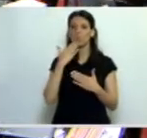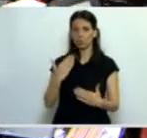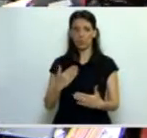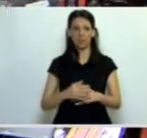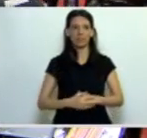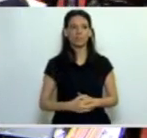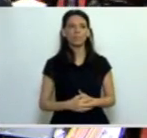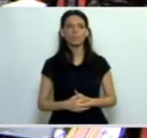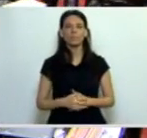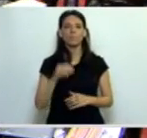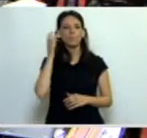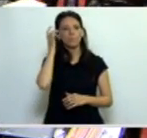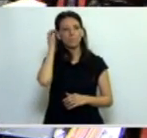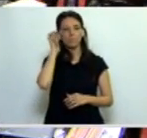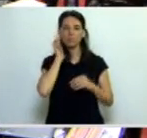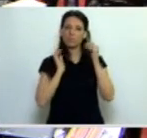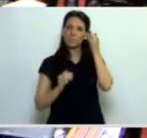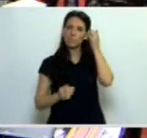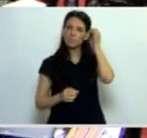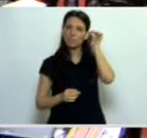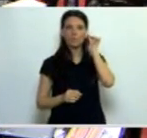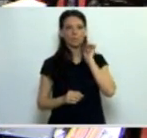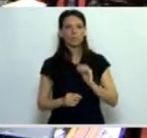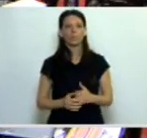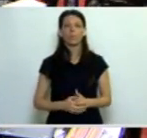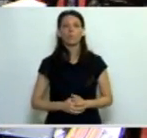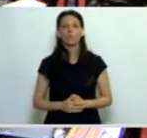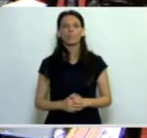Presidenta. En primer lugar,